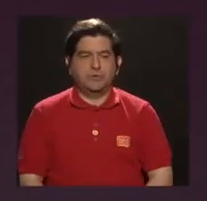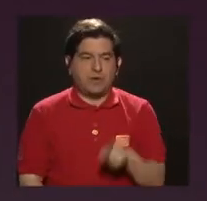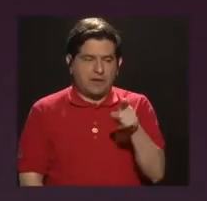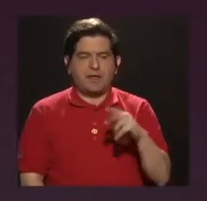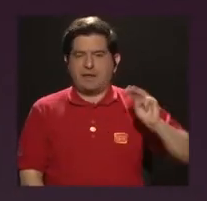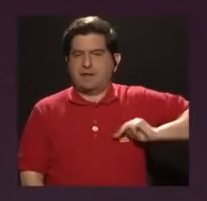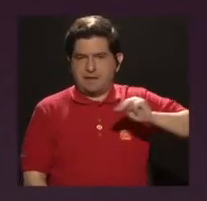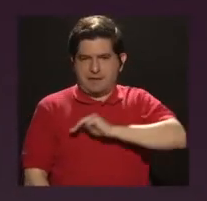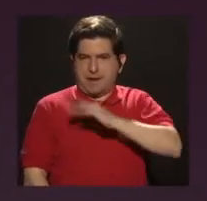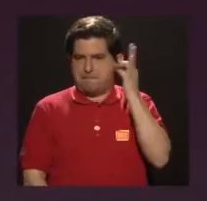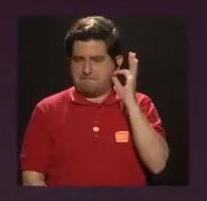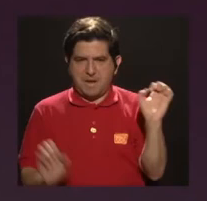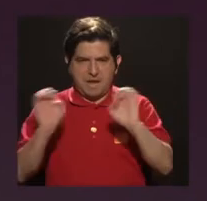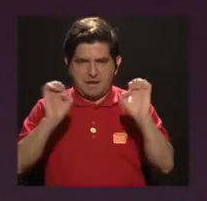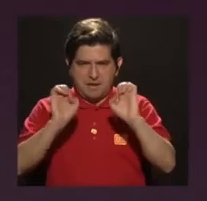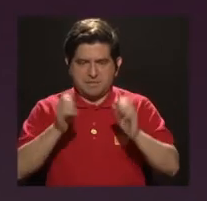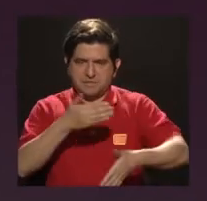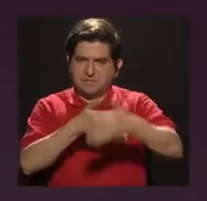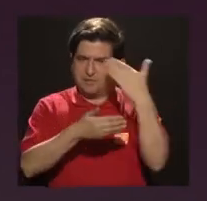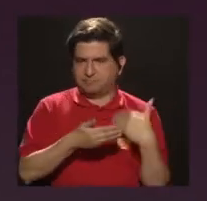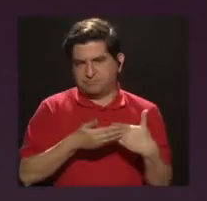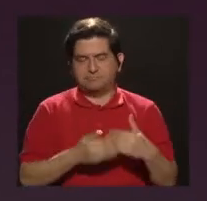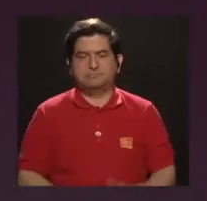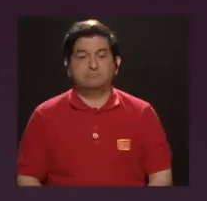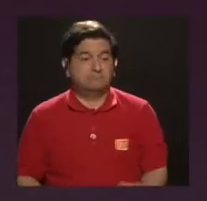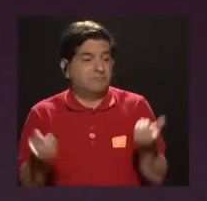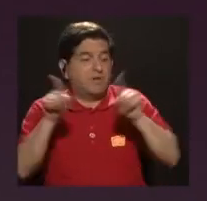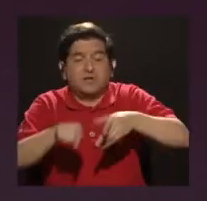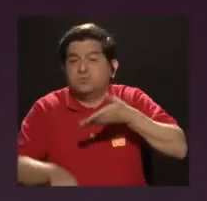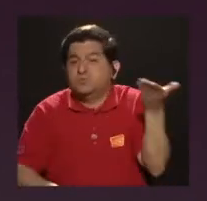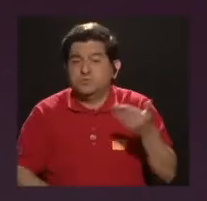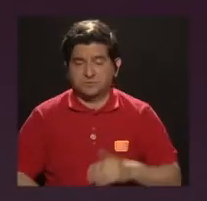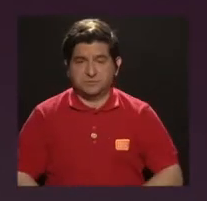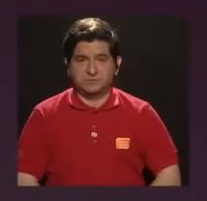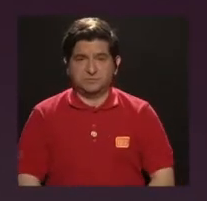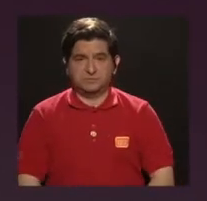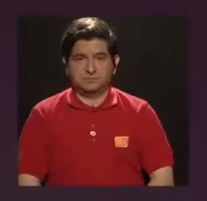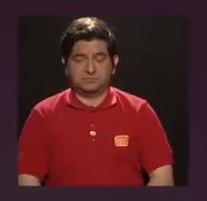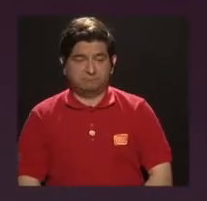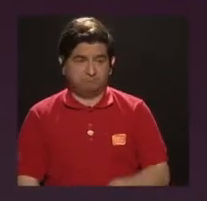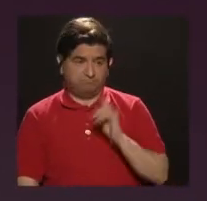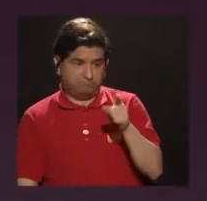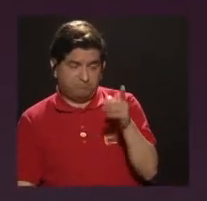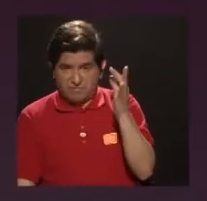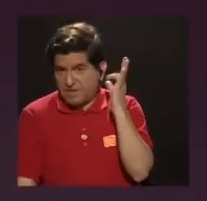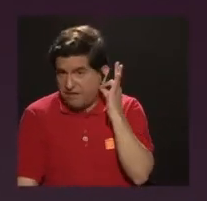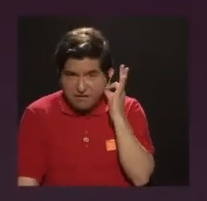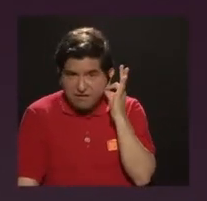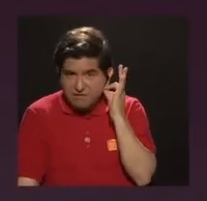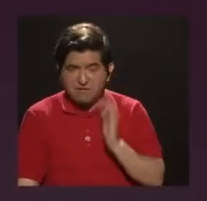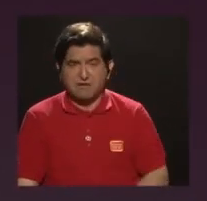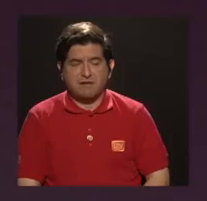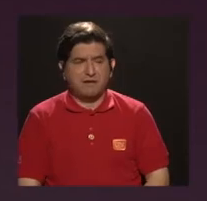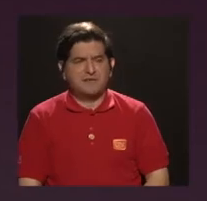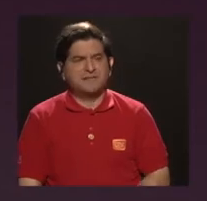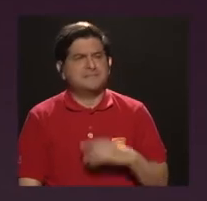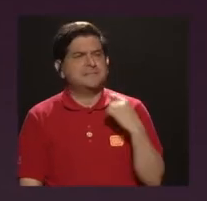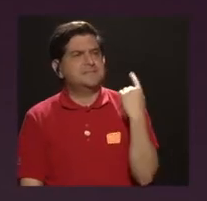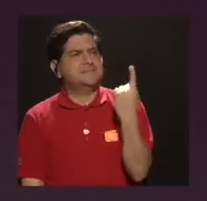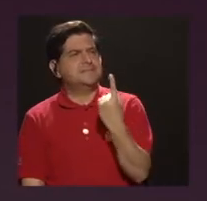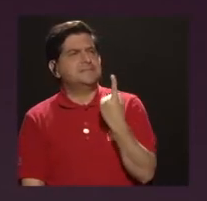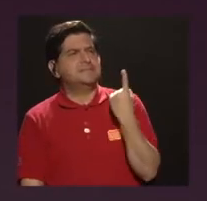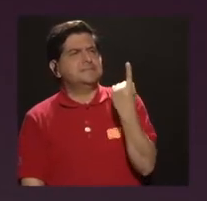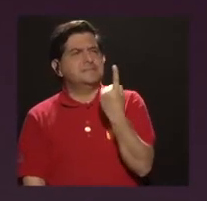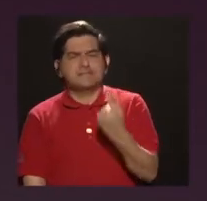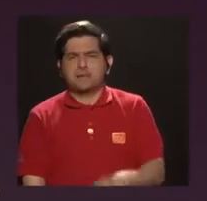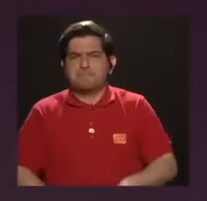ministra de energía y que ha pasado bueno ella como ella no había siempre digamos se